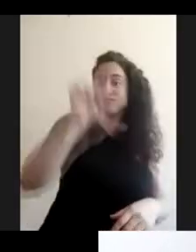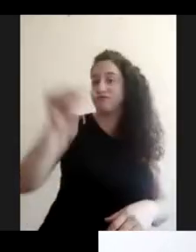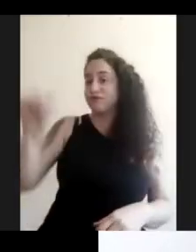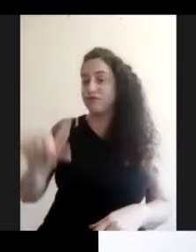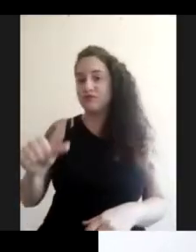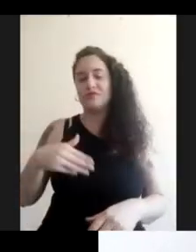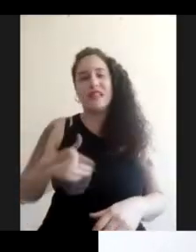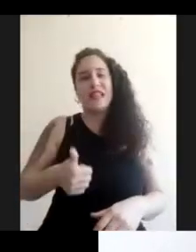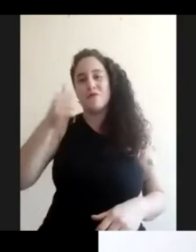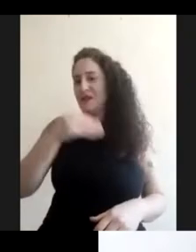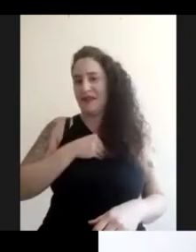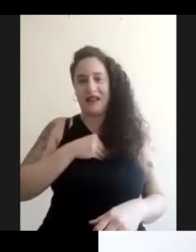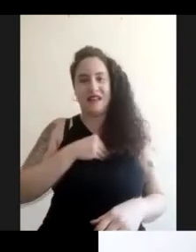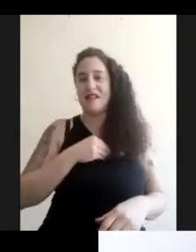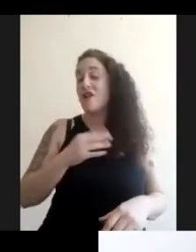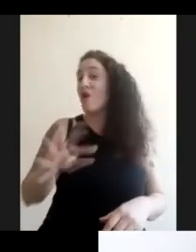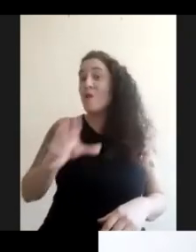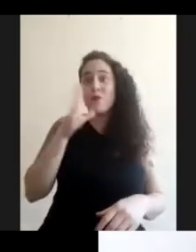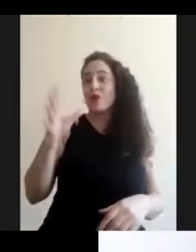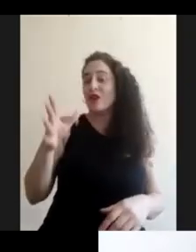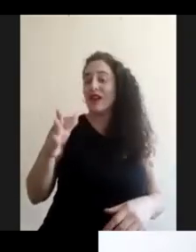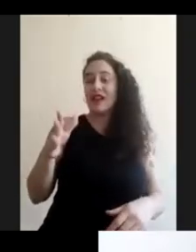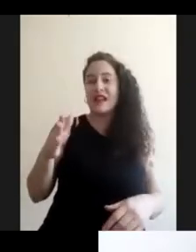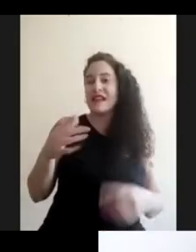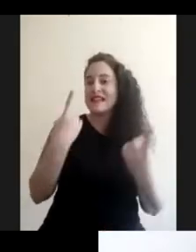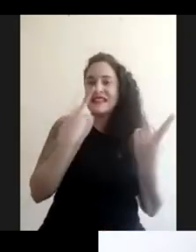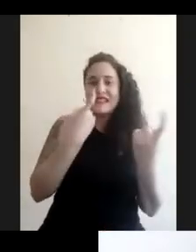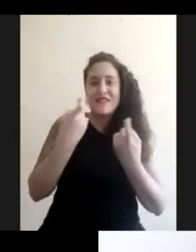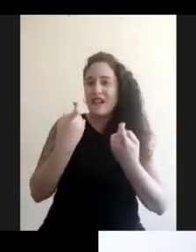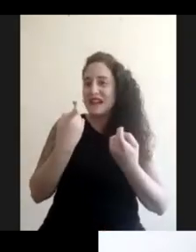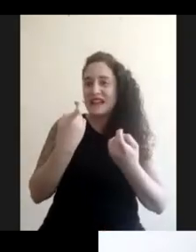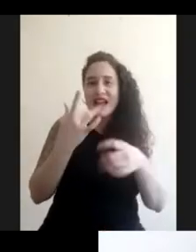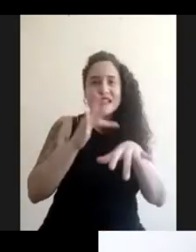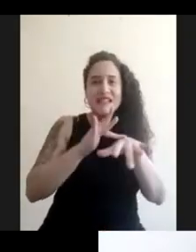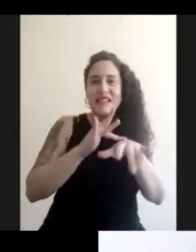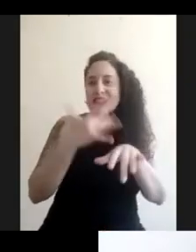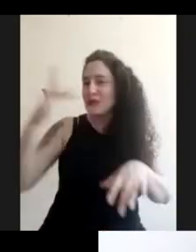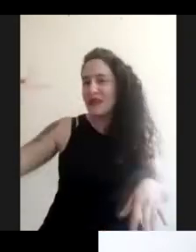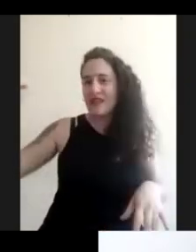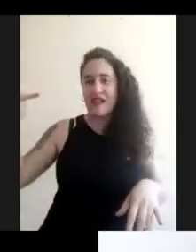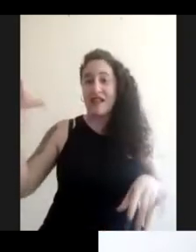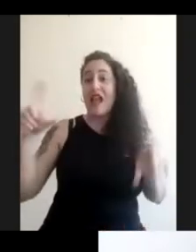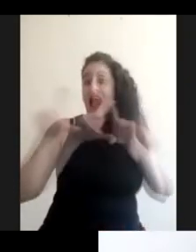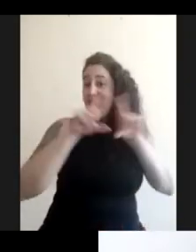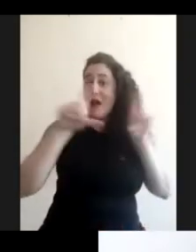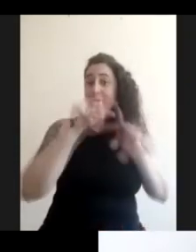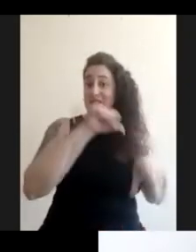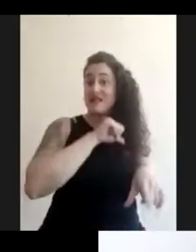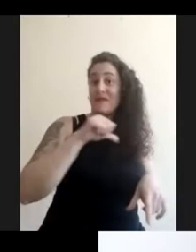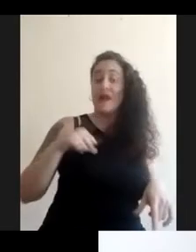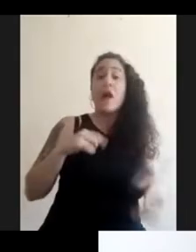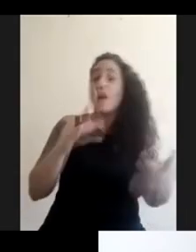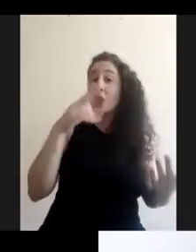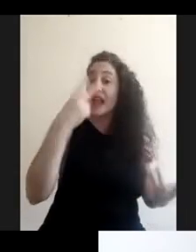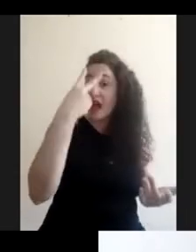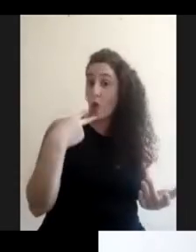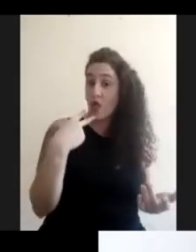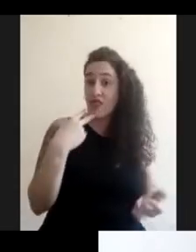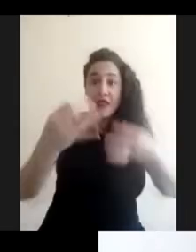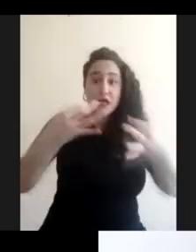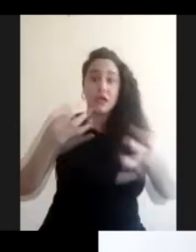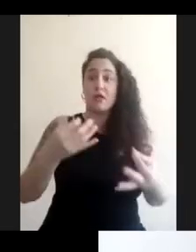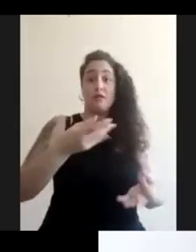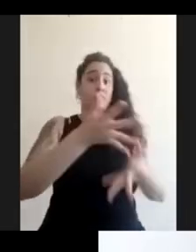todo porque se detecta una falta de sensibilidad tanto en la parte privada, porque la ONCE, con todo lo que se le escucha hablar a la